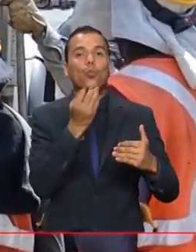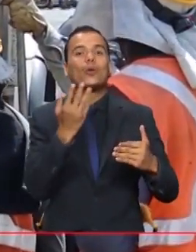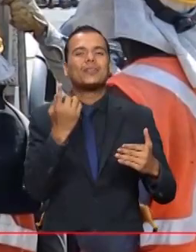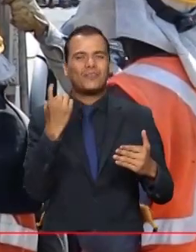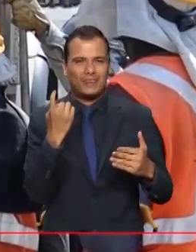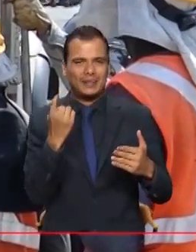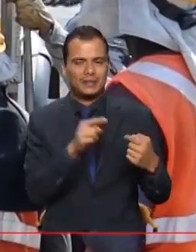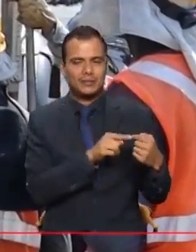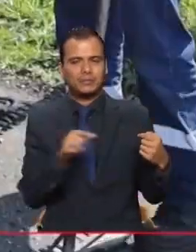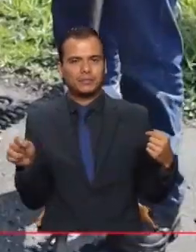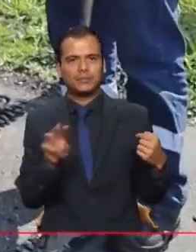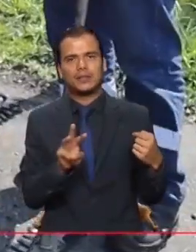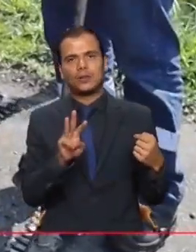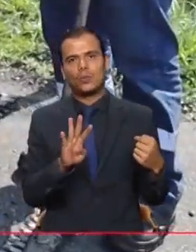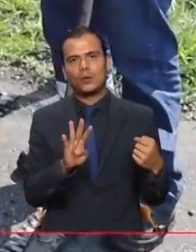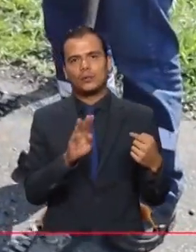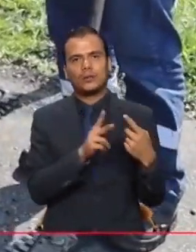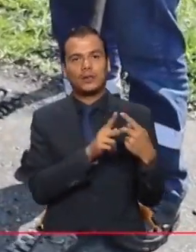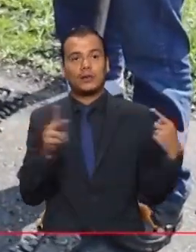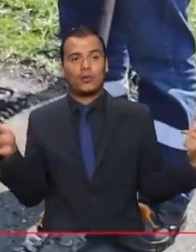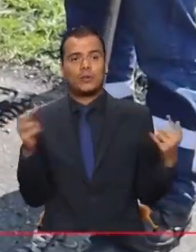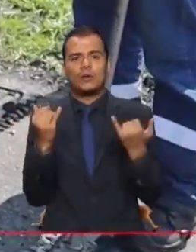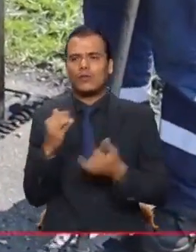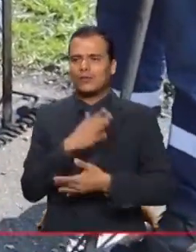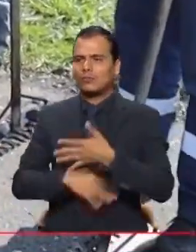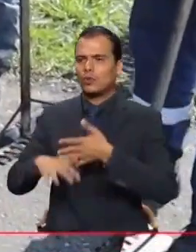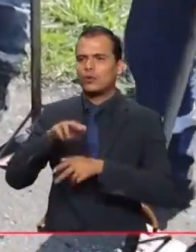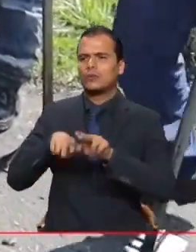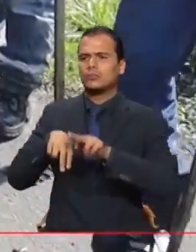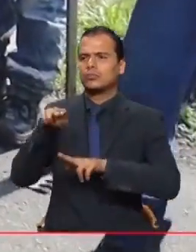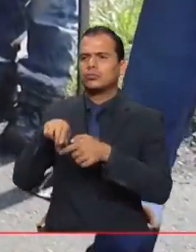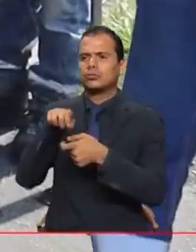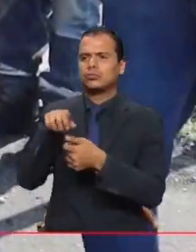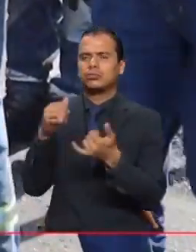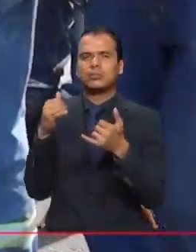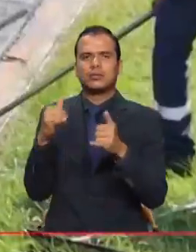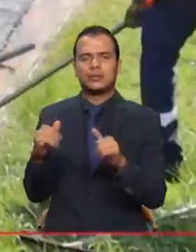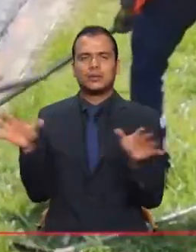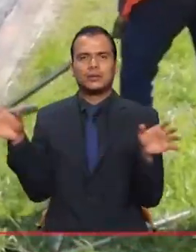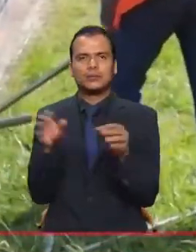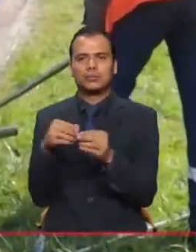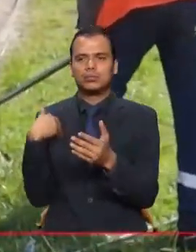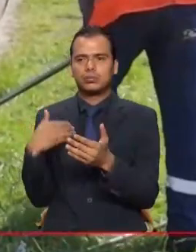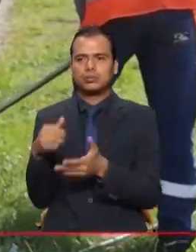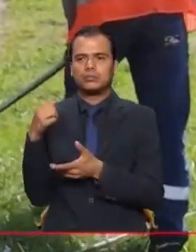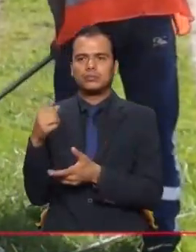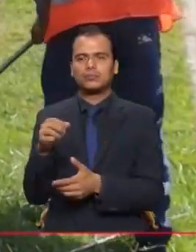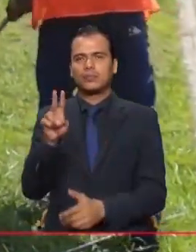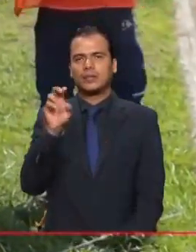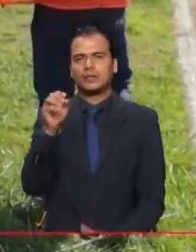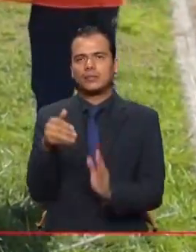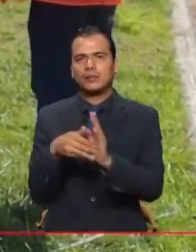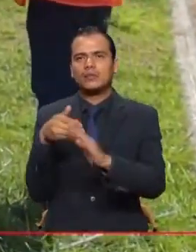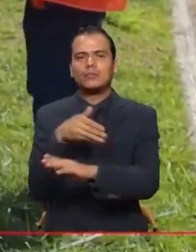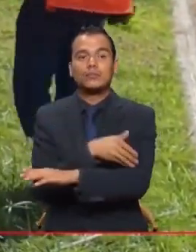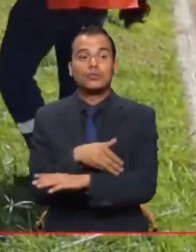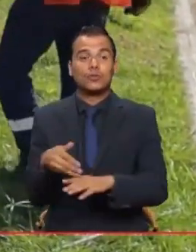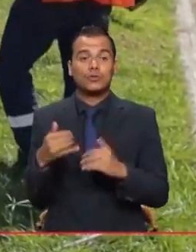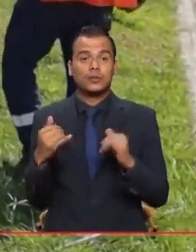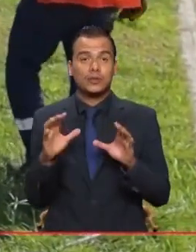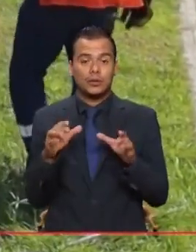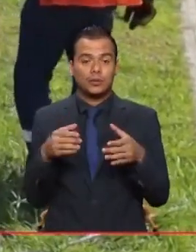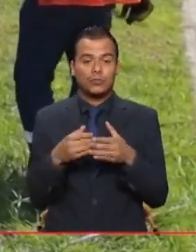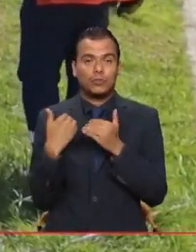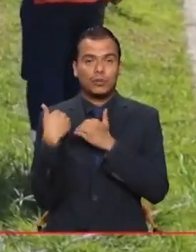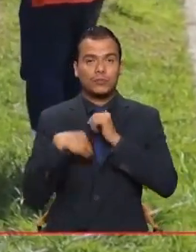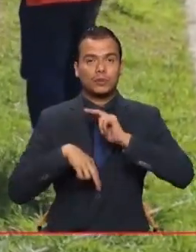el momento se han realizado obras prioritarias por un valor superior a los 20 mil millones de pesos. La